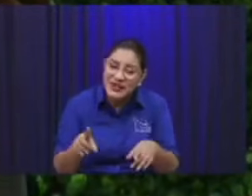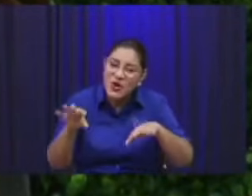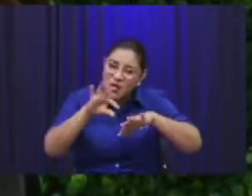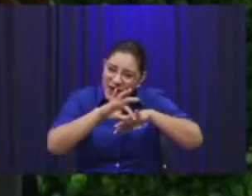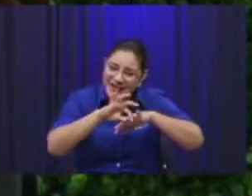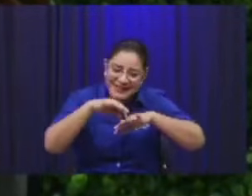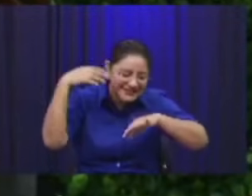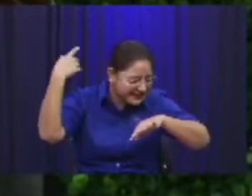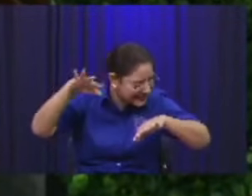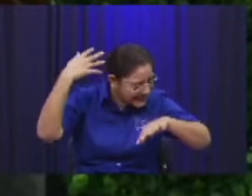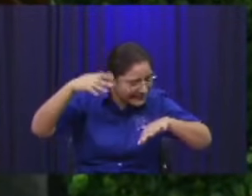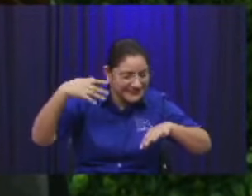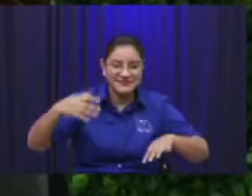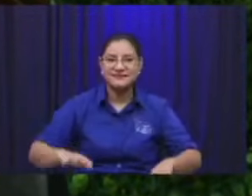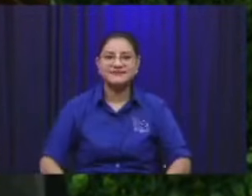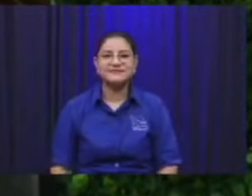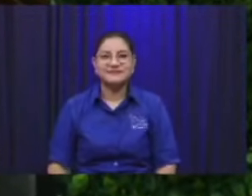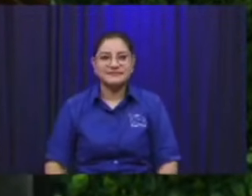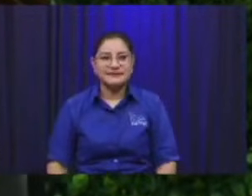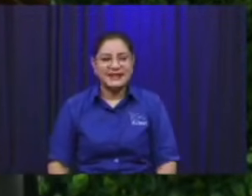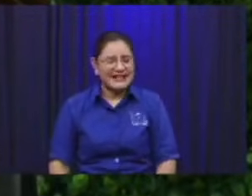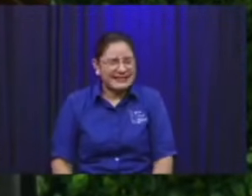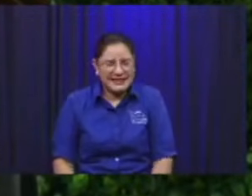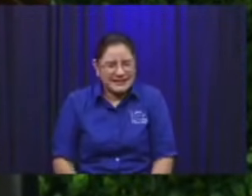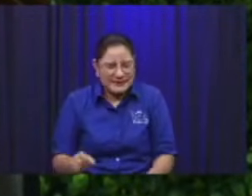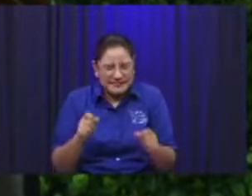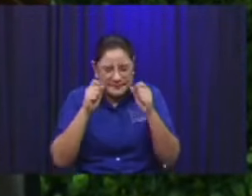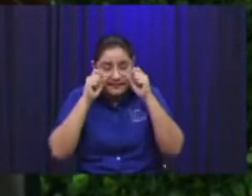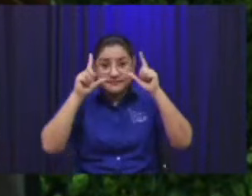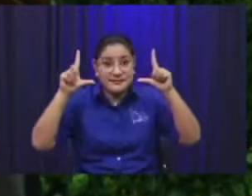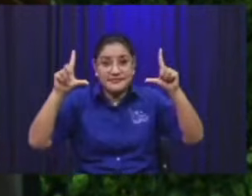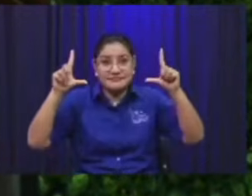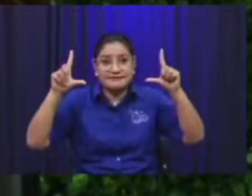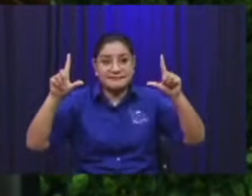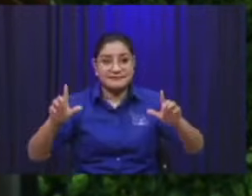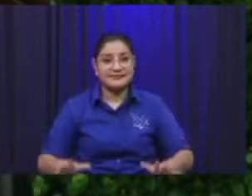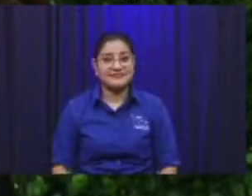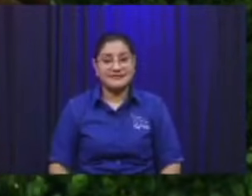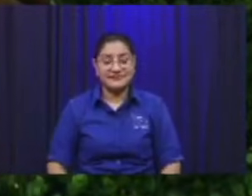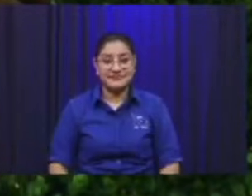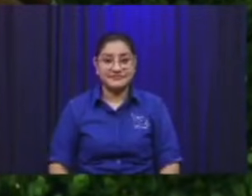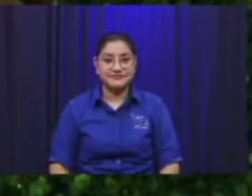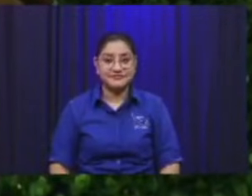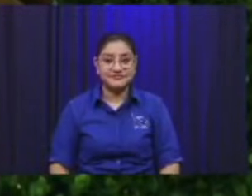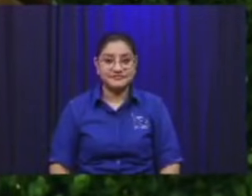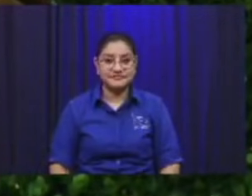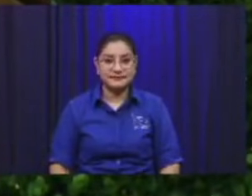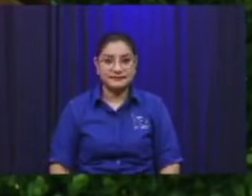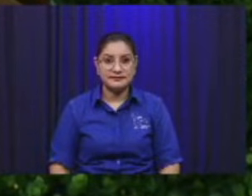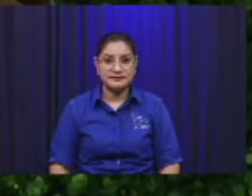tremendo pero 3 min 2 fue impresionante